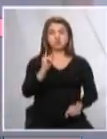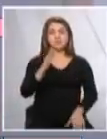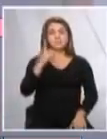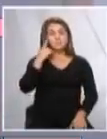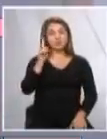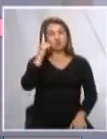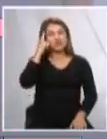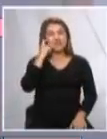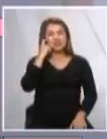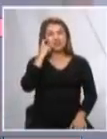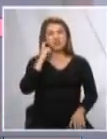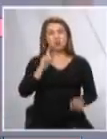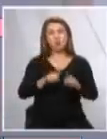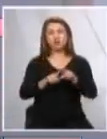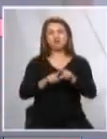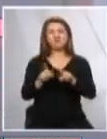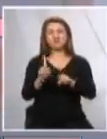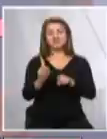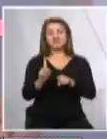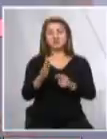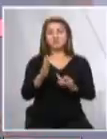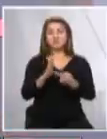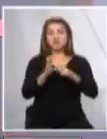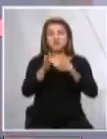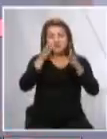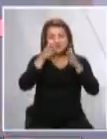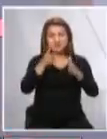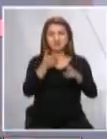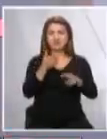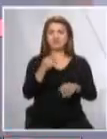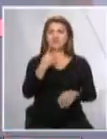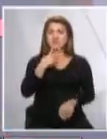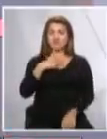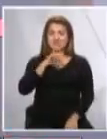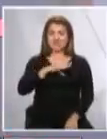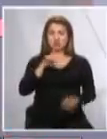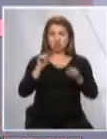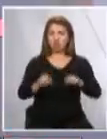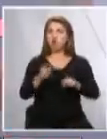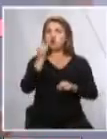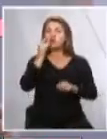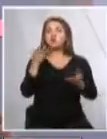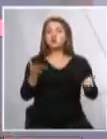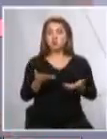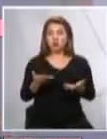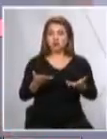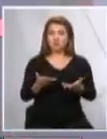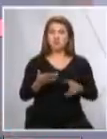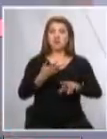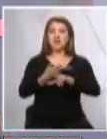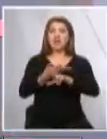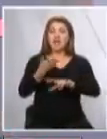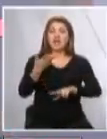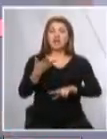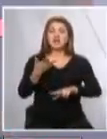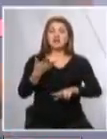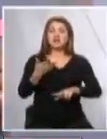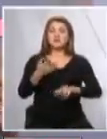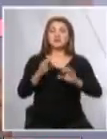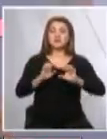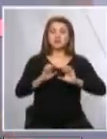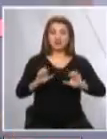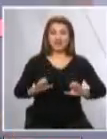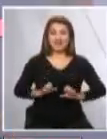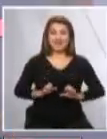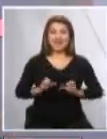que escapa al problema central que está viviendo hoy día la política chilena, y es que hay una